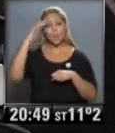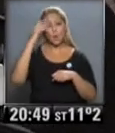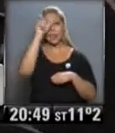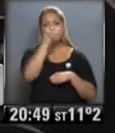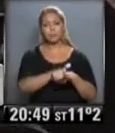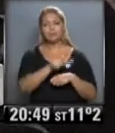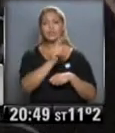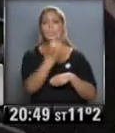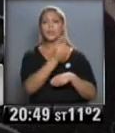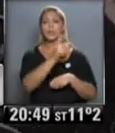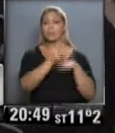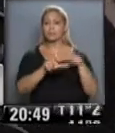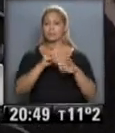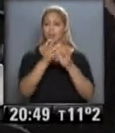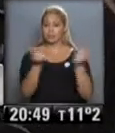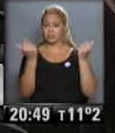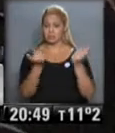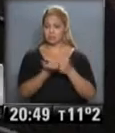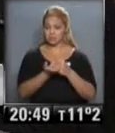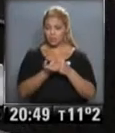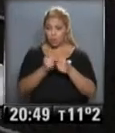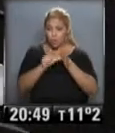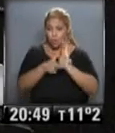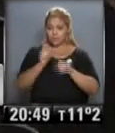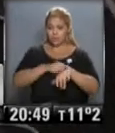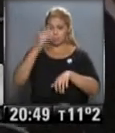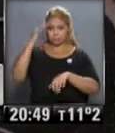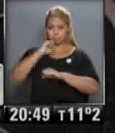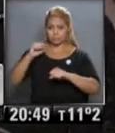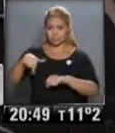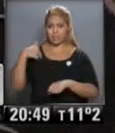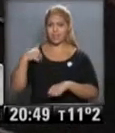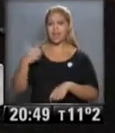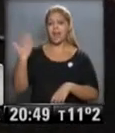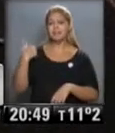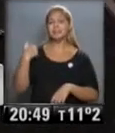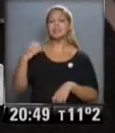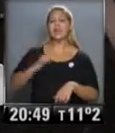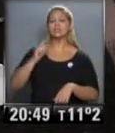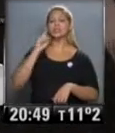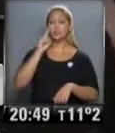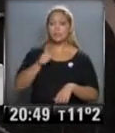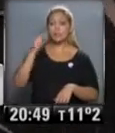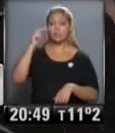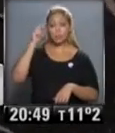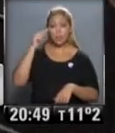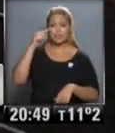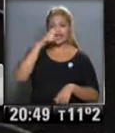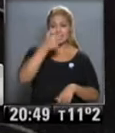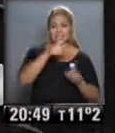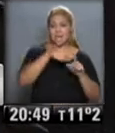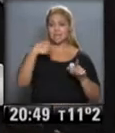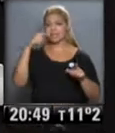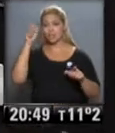22 personas desaparecidas y asesinadas por la dictadura que asoló nuestro país entre 1976 y 1983, y nos deja